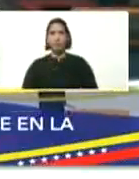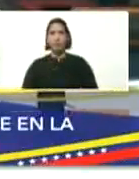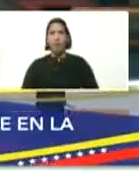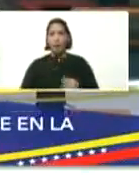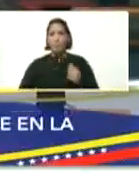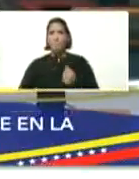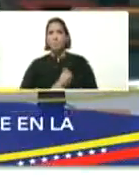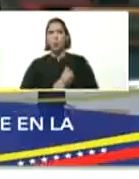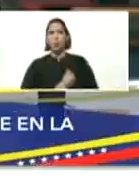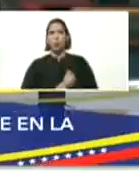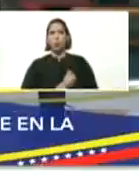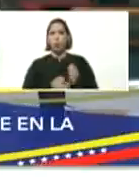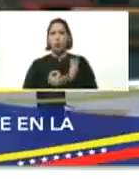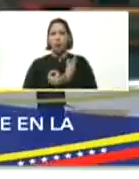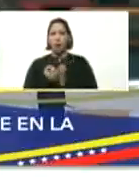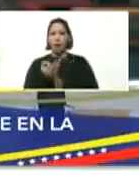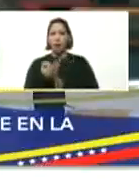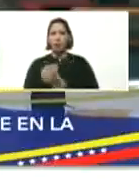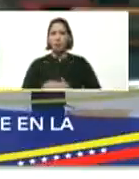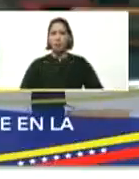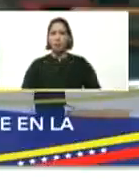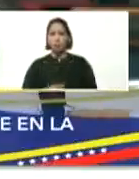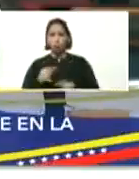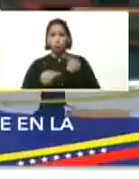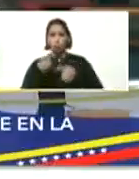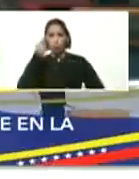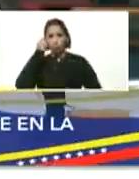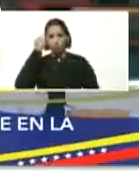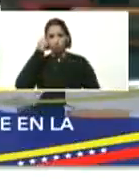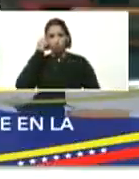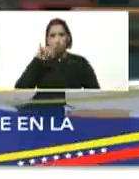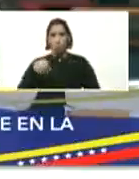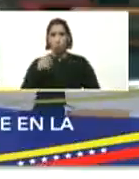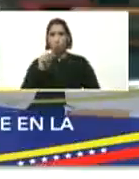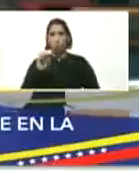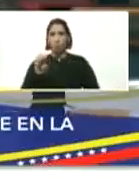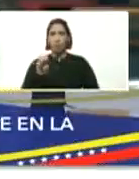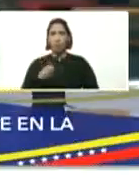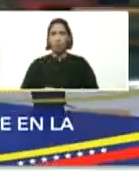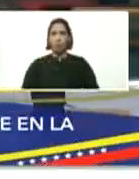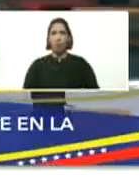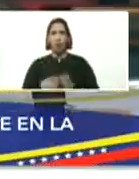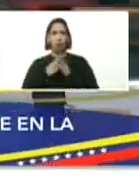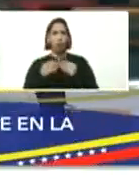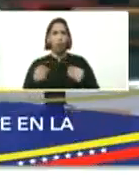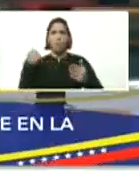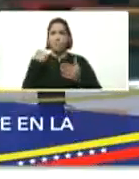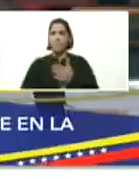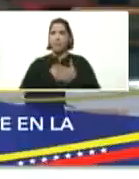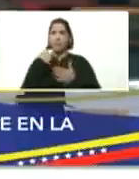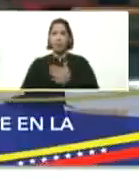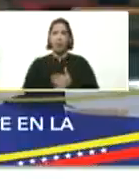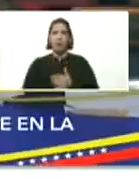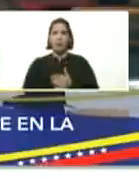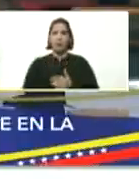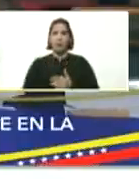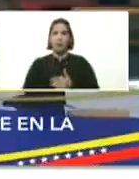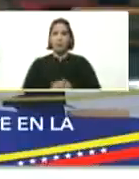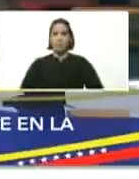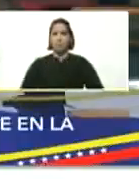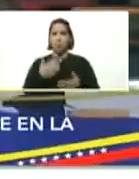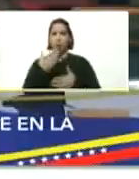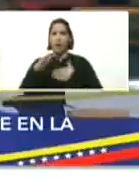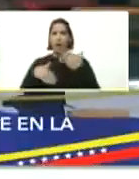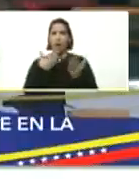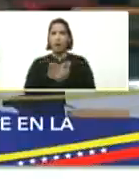apoyo leal diario de José Vicente Rangel para todas las batallas que di hasta el